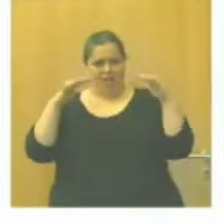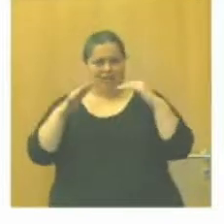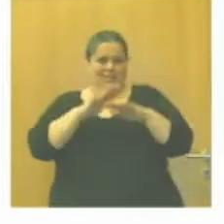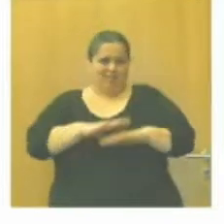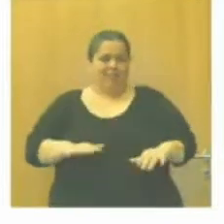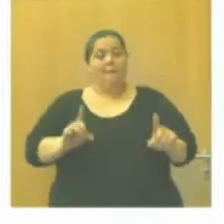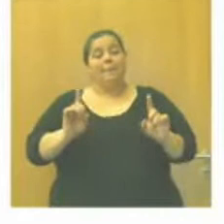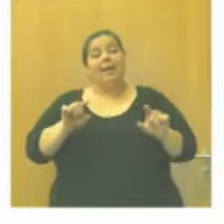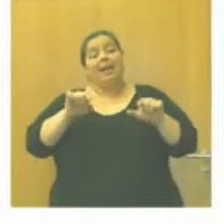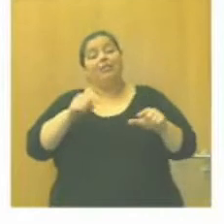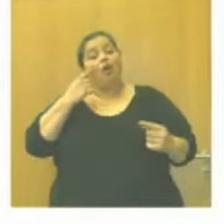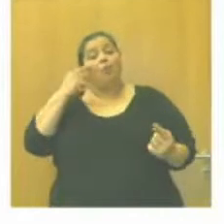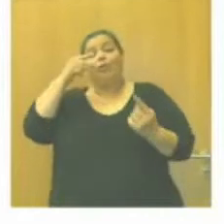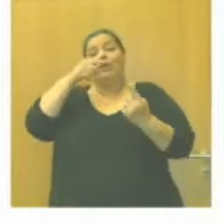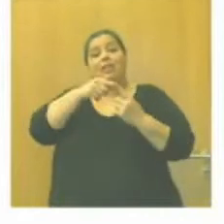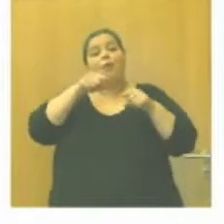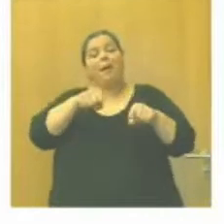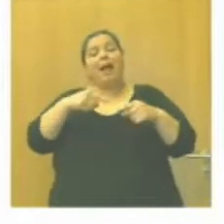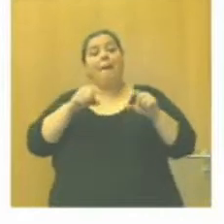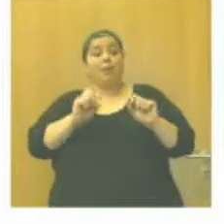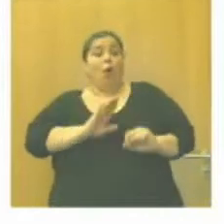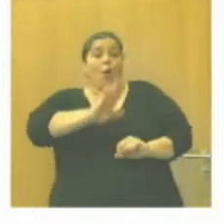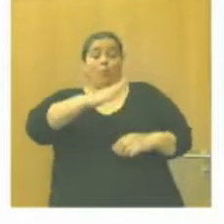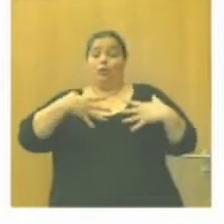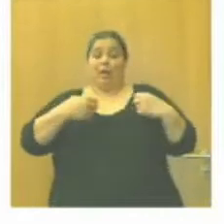los cuidadores para su propia salud mental.